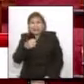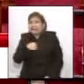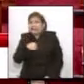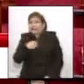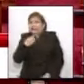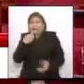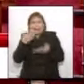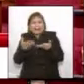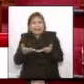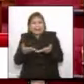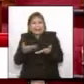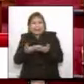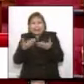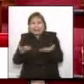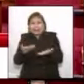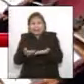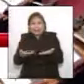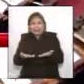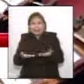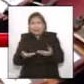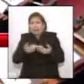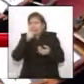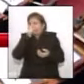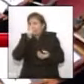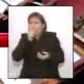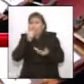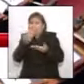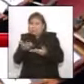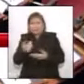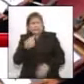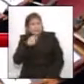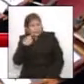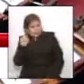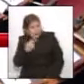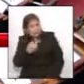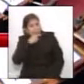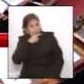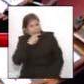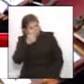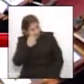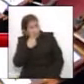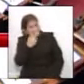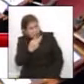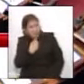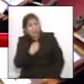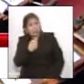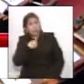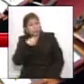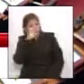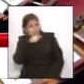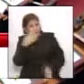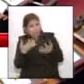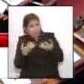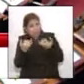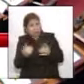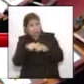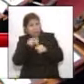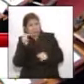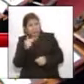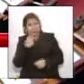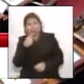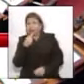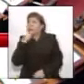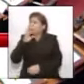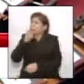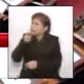yo a todo en el aire. Entonces, aguántame. En eso hemos quedado. Ya, eso le dije. Pero usted quiere que renuncie ahora. Yo hablé contigo. ¿Qué me